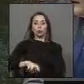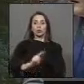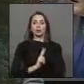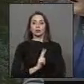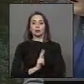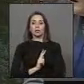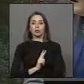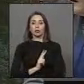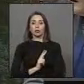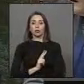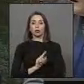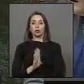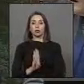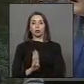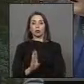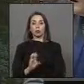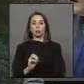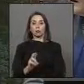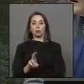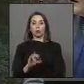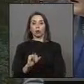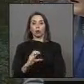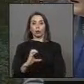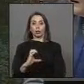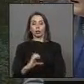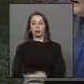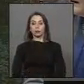Señor Gabriel Boric.